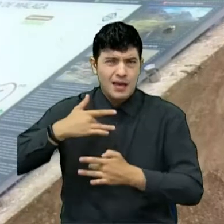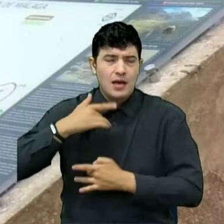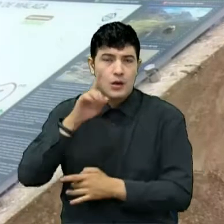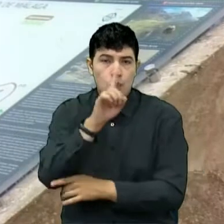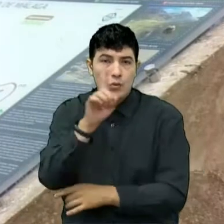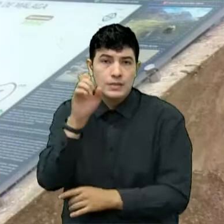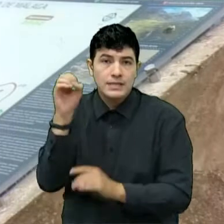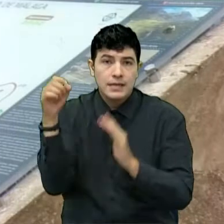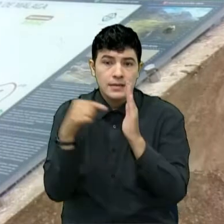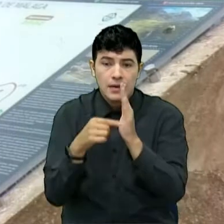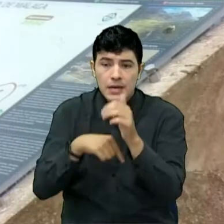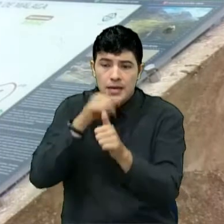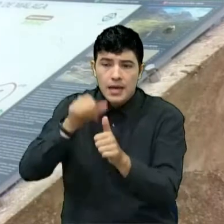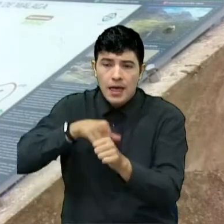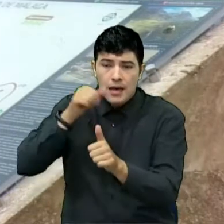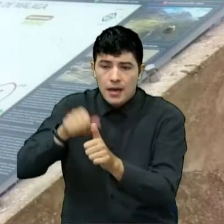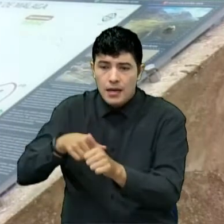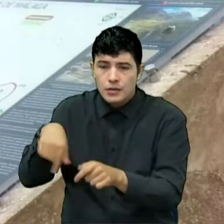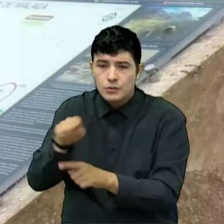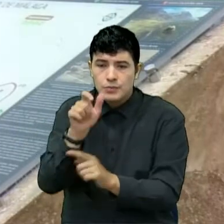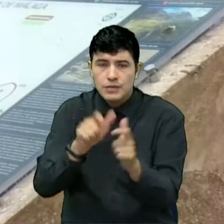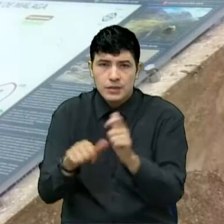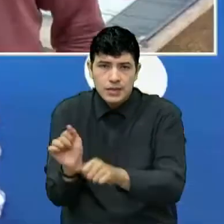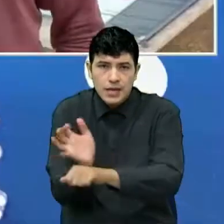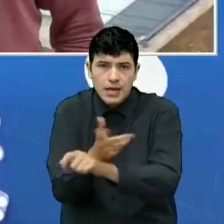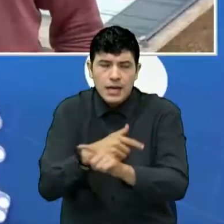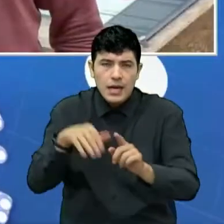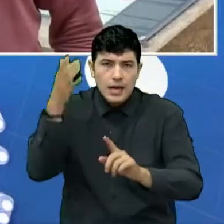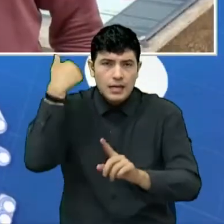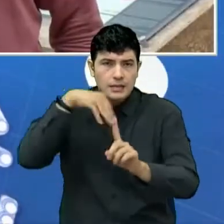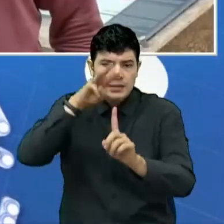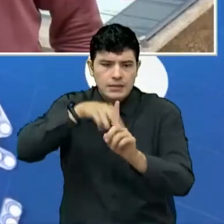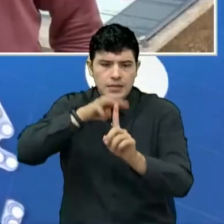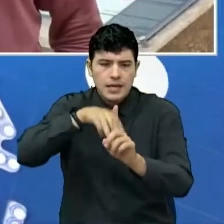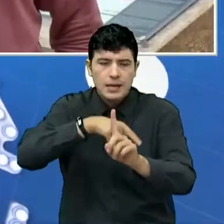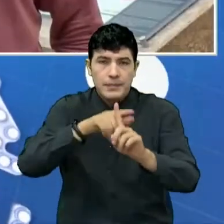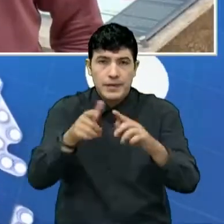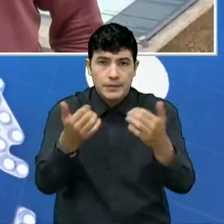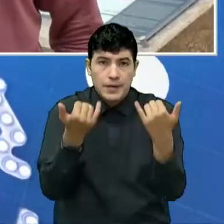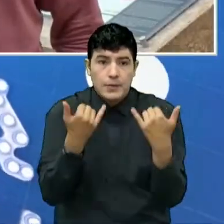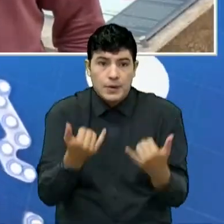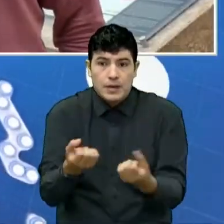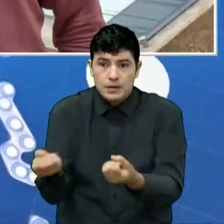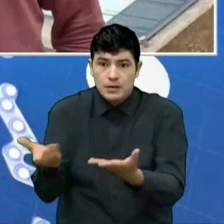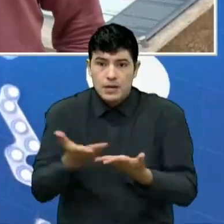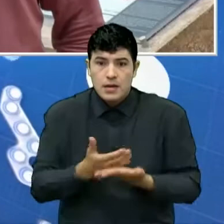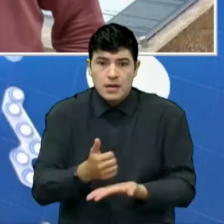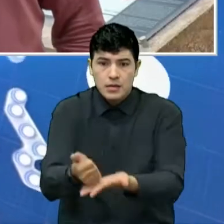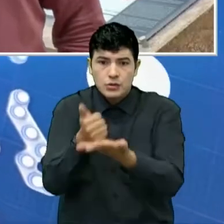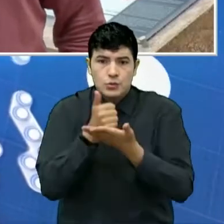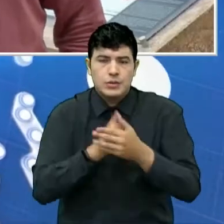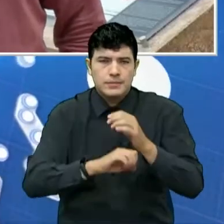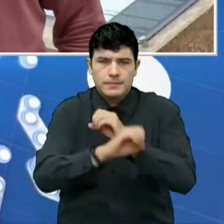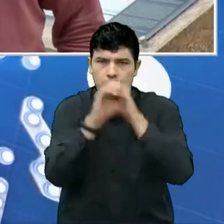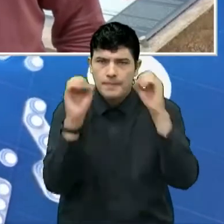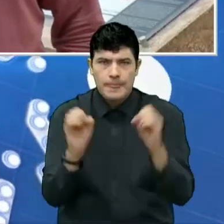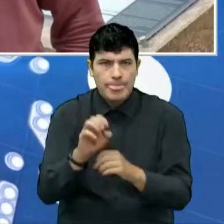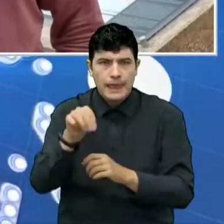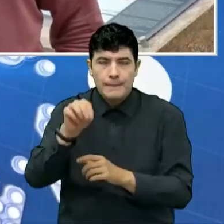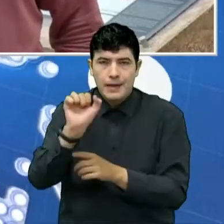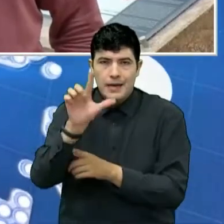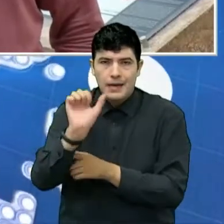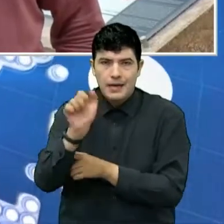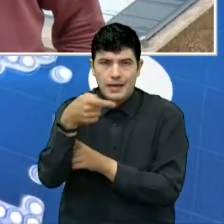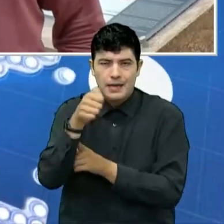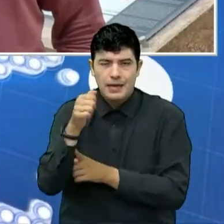cada uno de los artistas durante tres meses pero hasta el momento no han recibido ningún tipo de ayuda desde málaga pedro manrique para